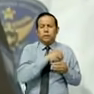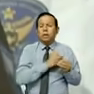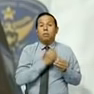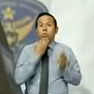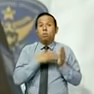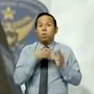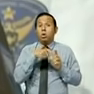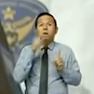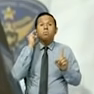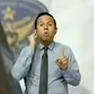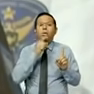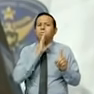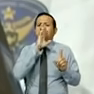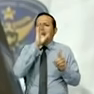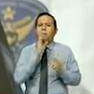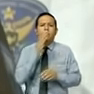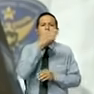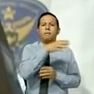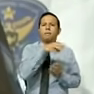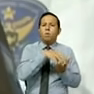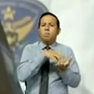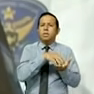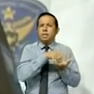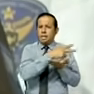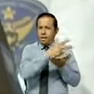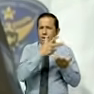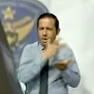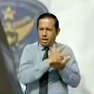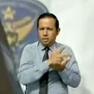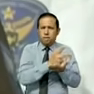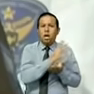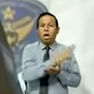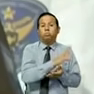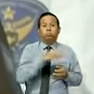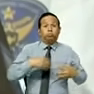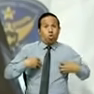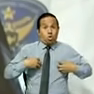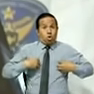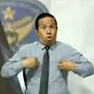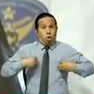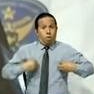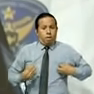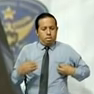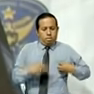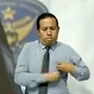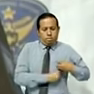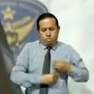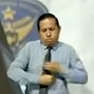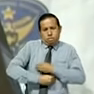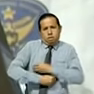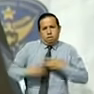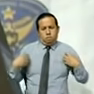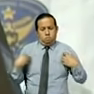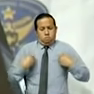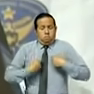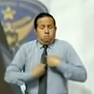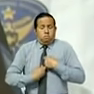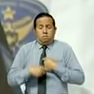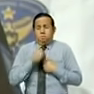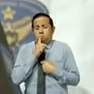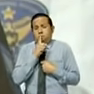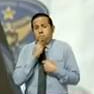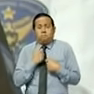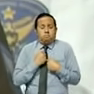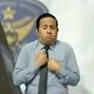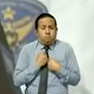viajes a la provincia del Carchi y dentro de sus prendas trasladaba entre 500 a 1000 gramos de pasta base de